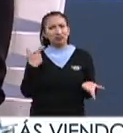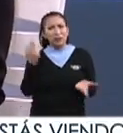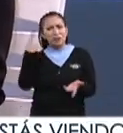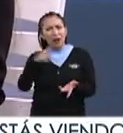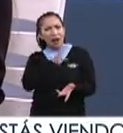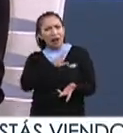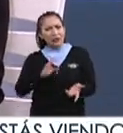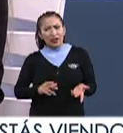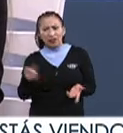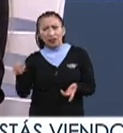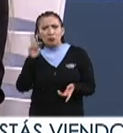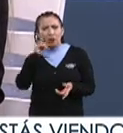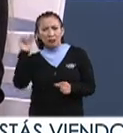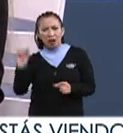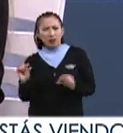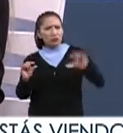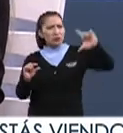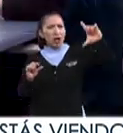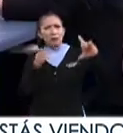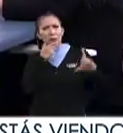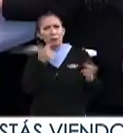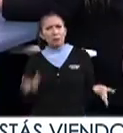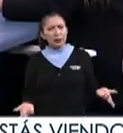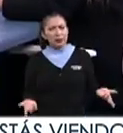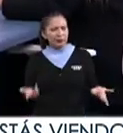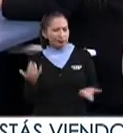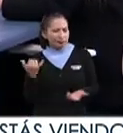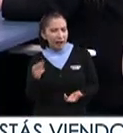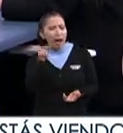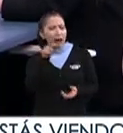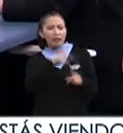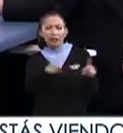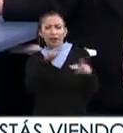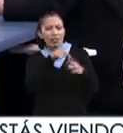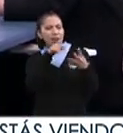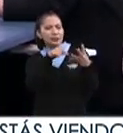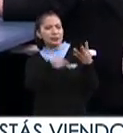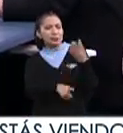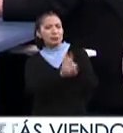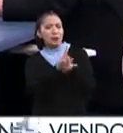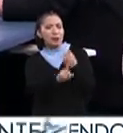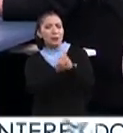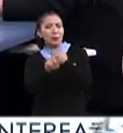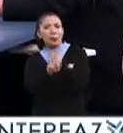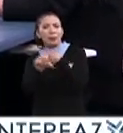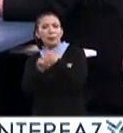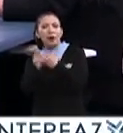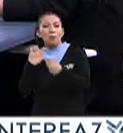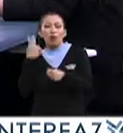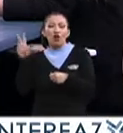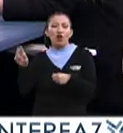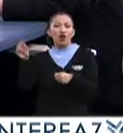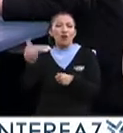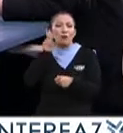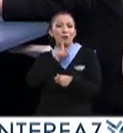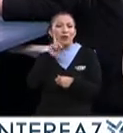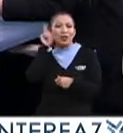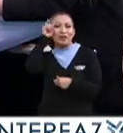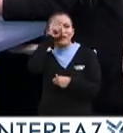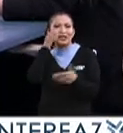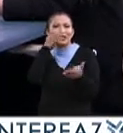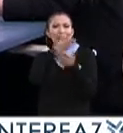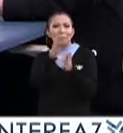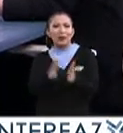reciben los candidatos por parte de los partidos. Entonces, hay un montón de sesgos de género que dificultan